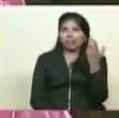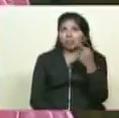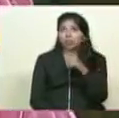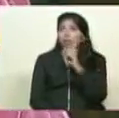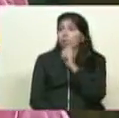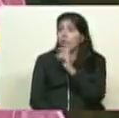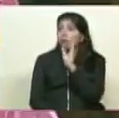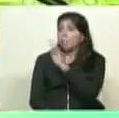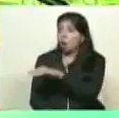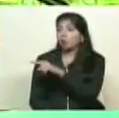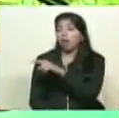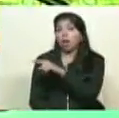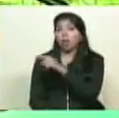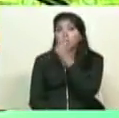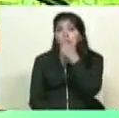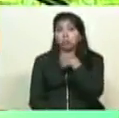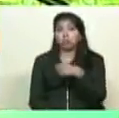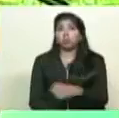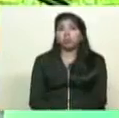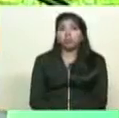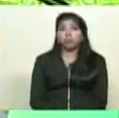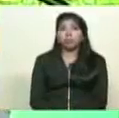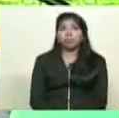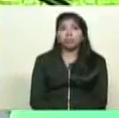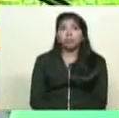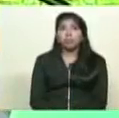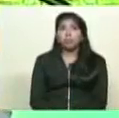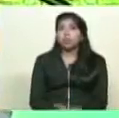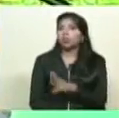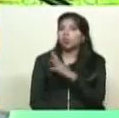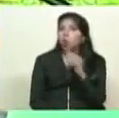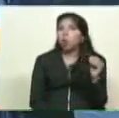apoyarlo. Osvaldo Vera, Francisco,